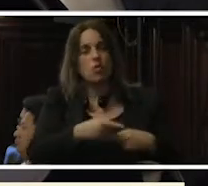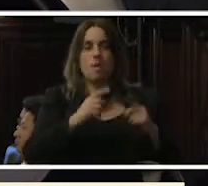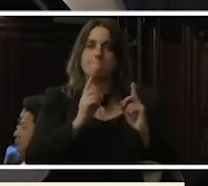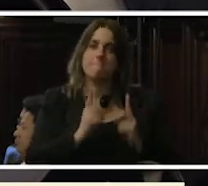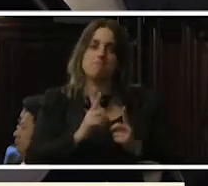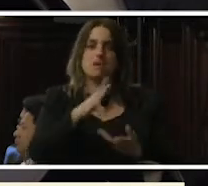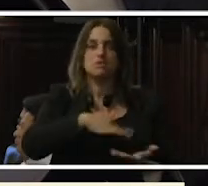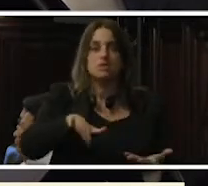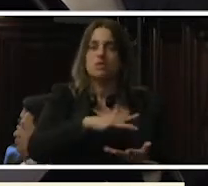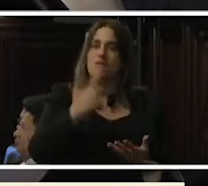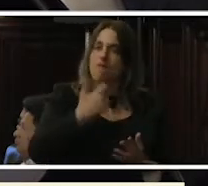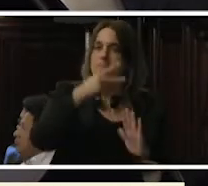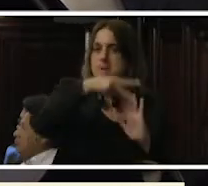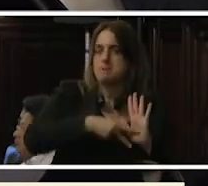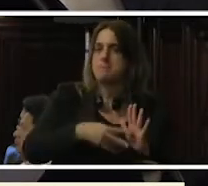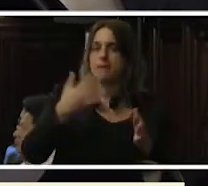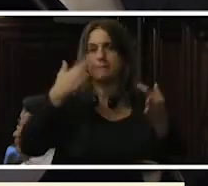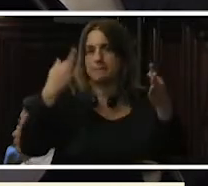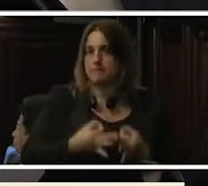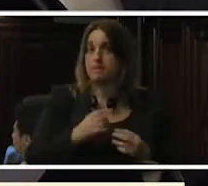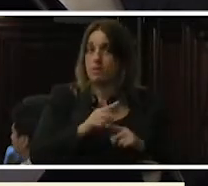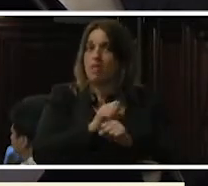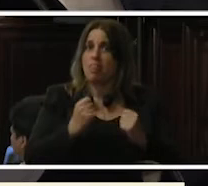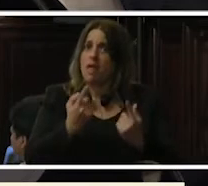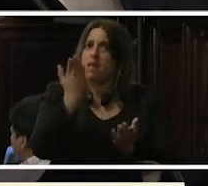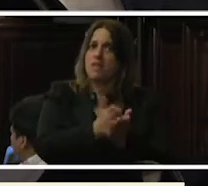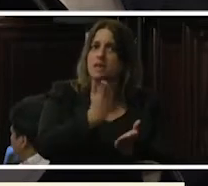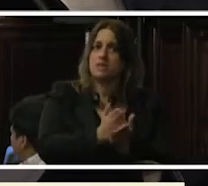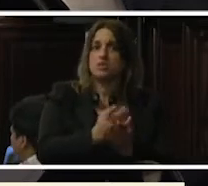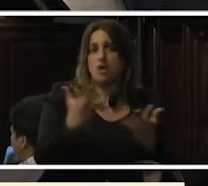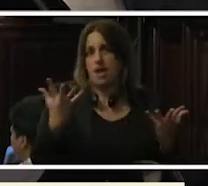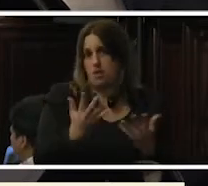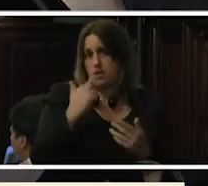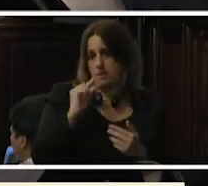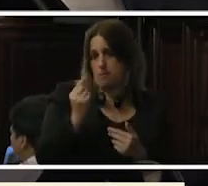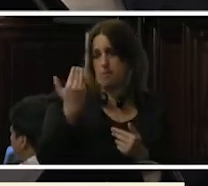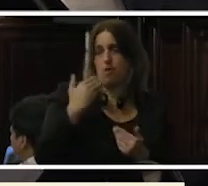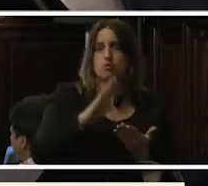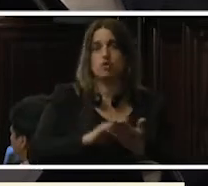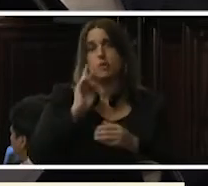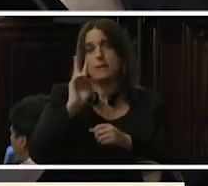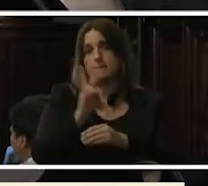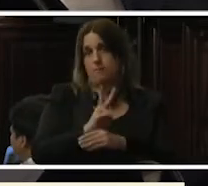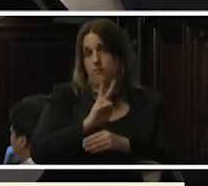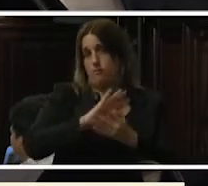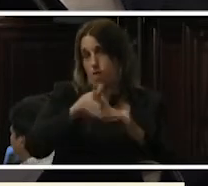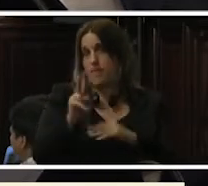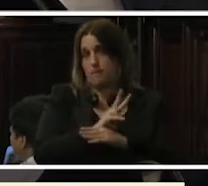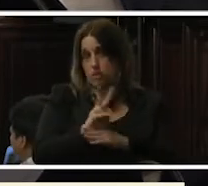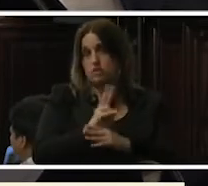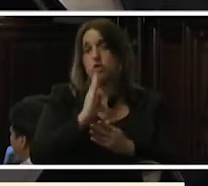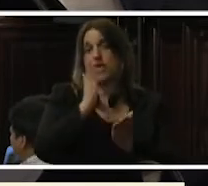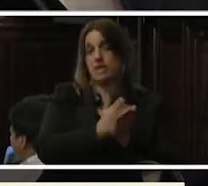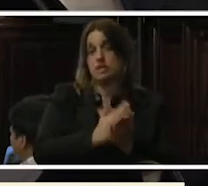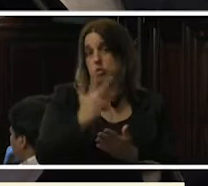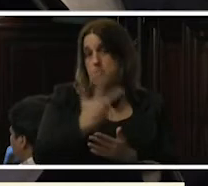ausencia de la aplicación de las normativas que garantizan los derechos llevó a la activación reciente del mecanismo de protección de derechos humanos